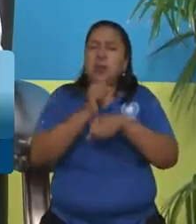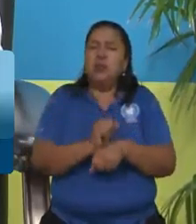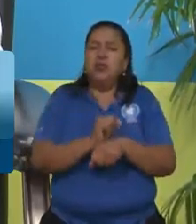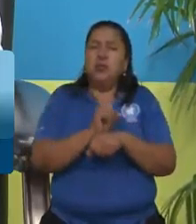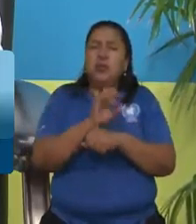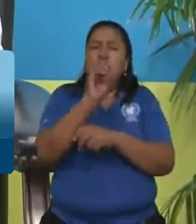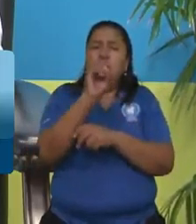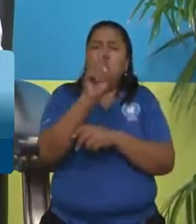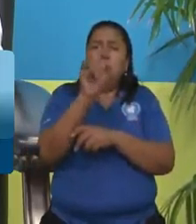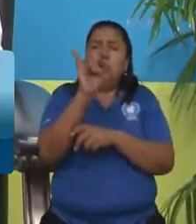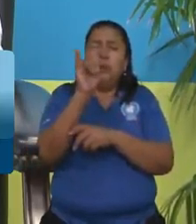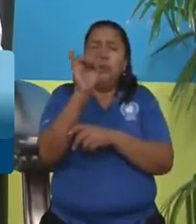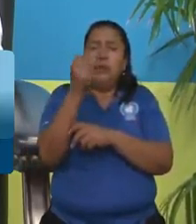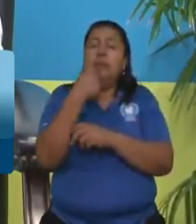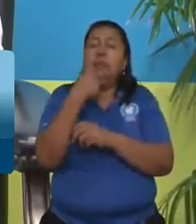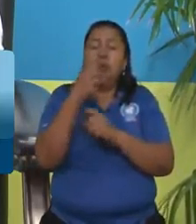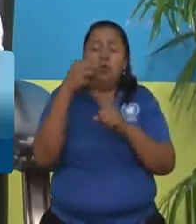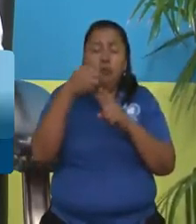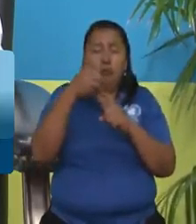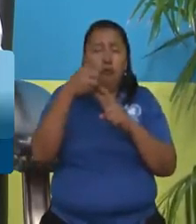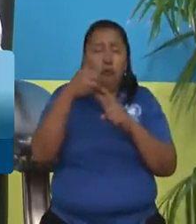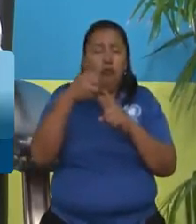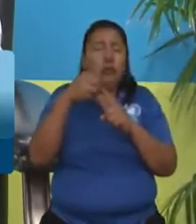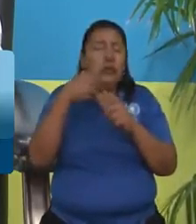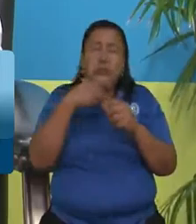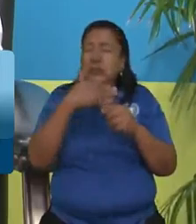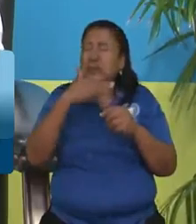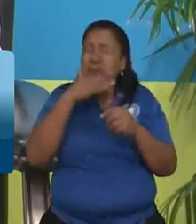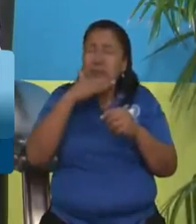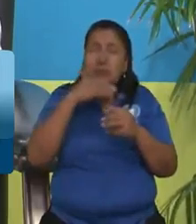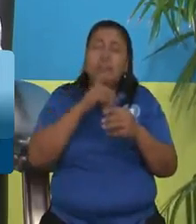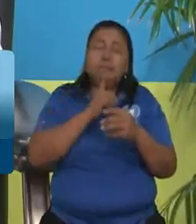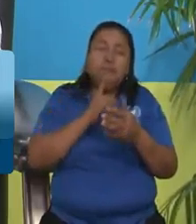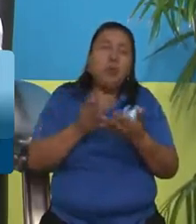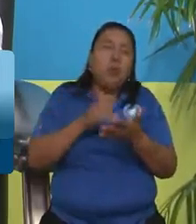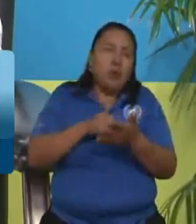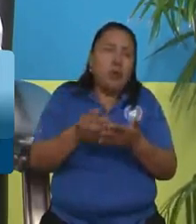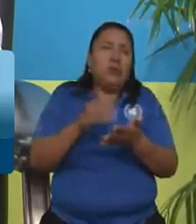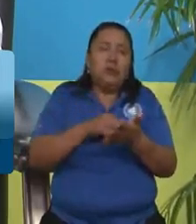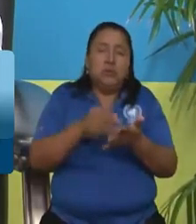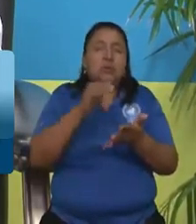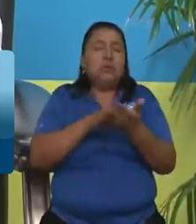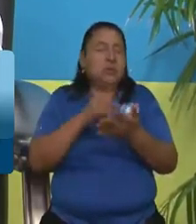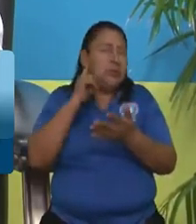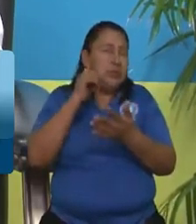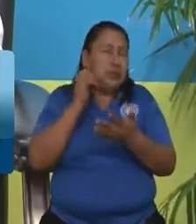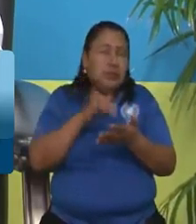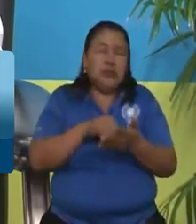pues hay que estar dándose seguimiento en el hospital y valorar que por qué no ha